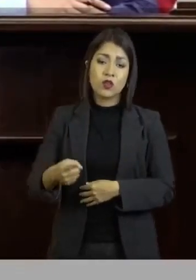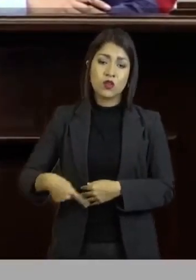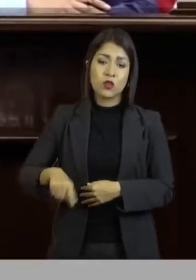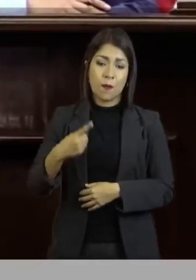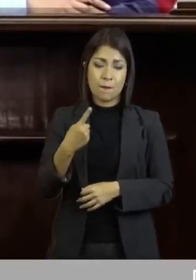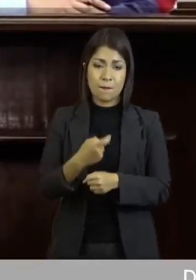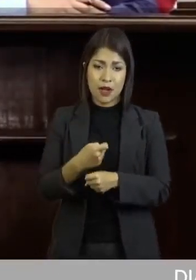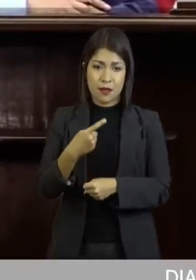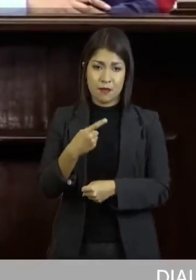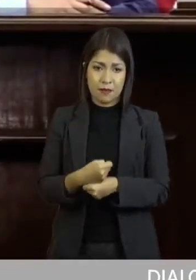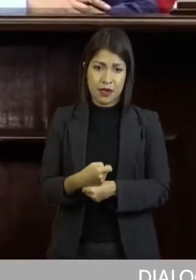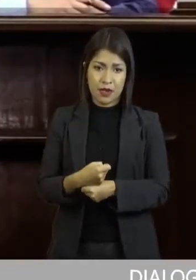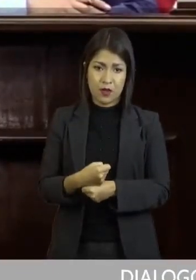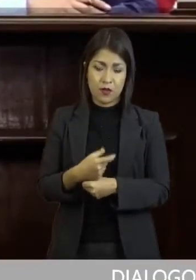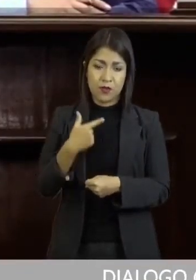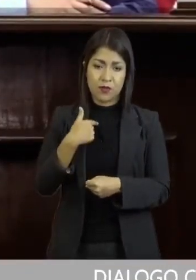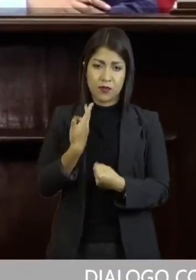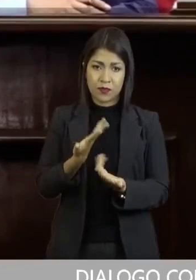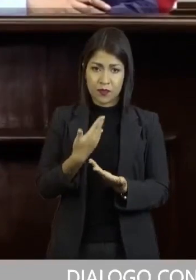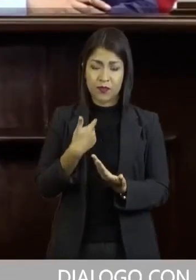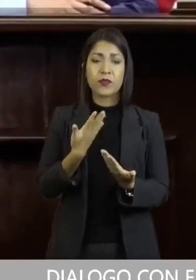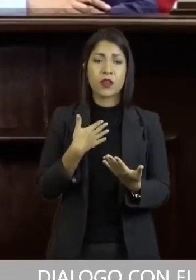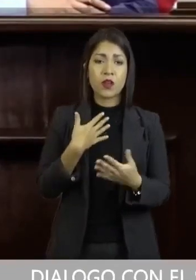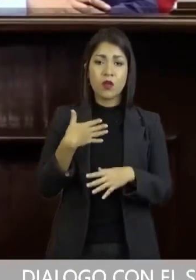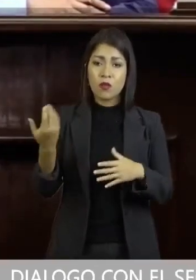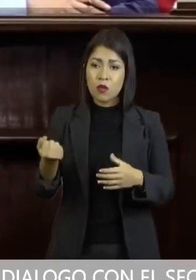primero reclutando, después capacitando,